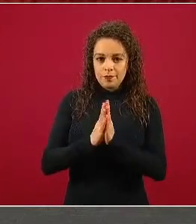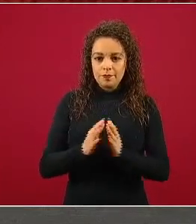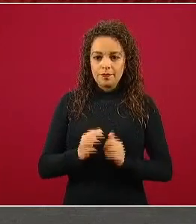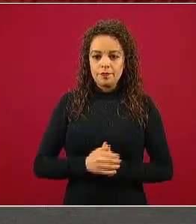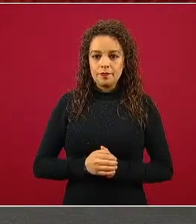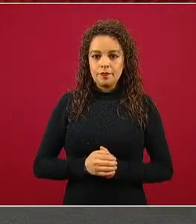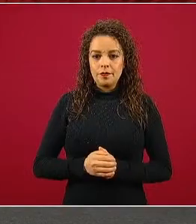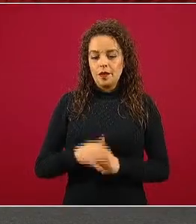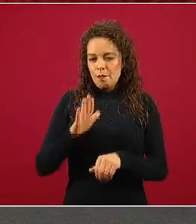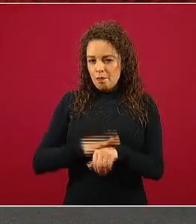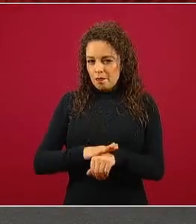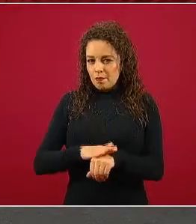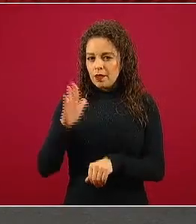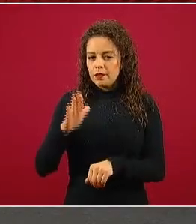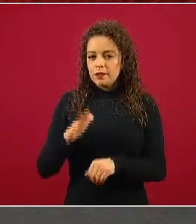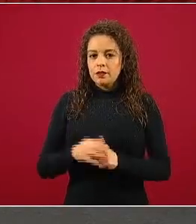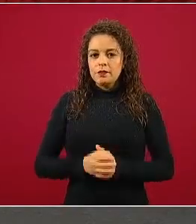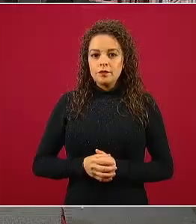Más, por favor.